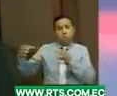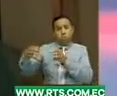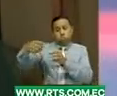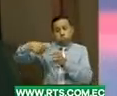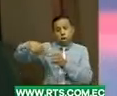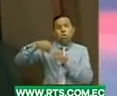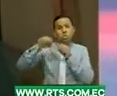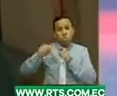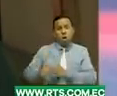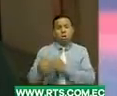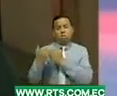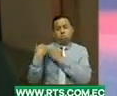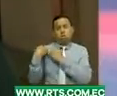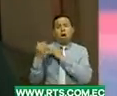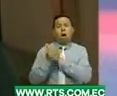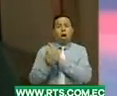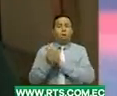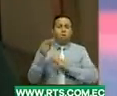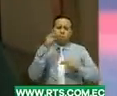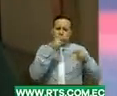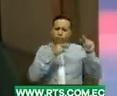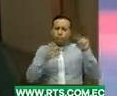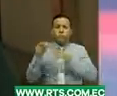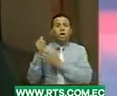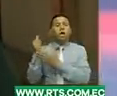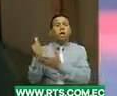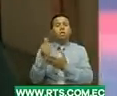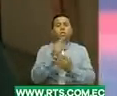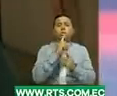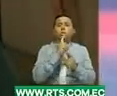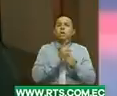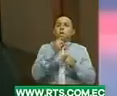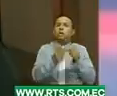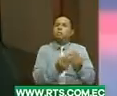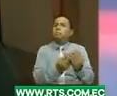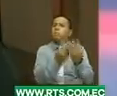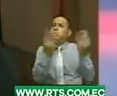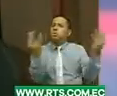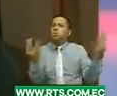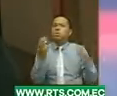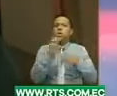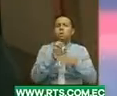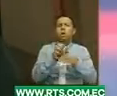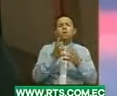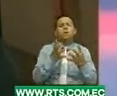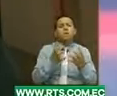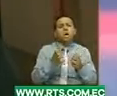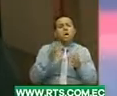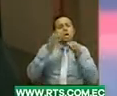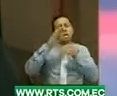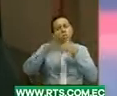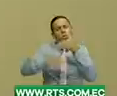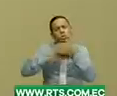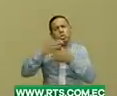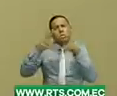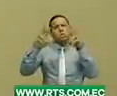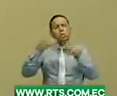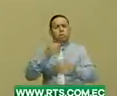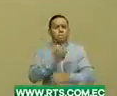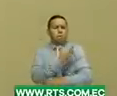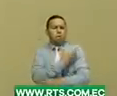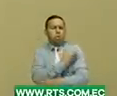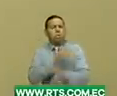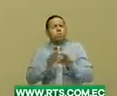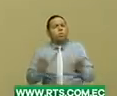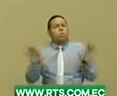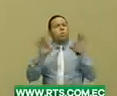parte de la población ecuatoriana está pidiendo una transparencia en el proceso de vacunación. Aunque señala